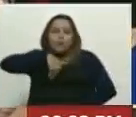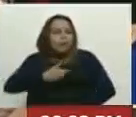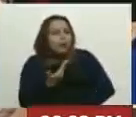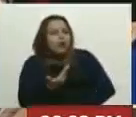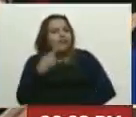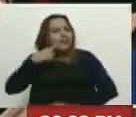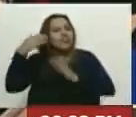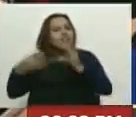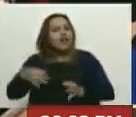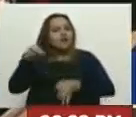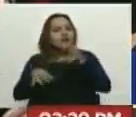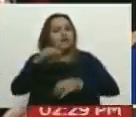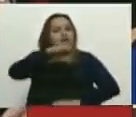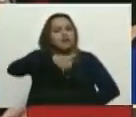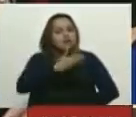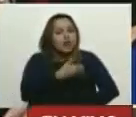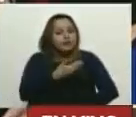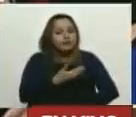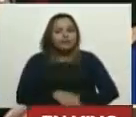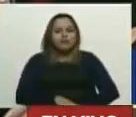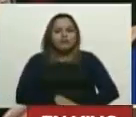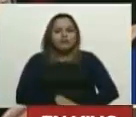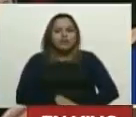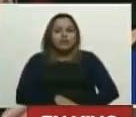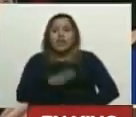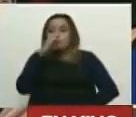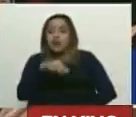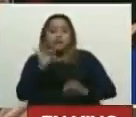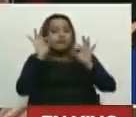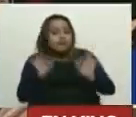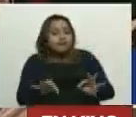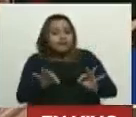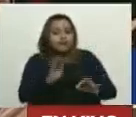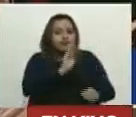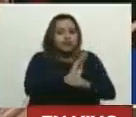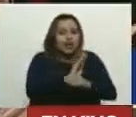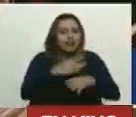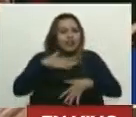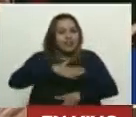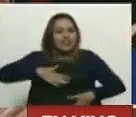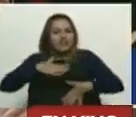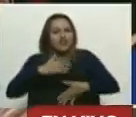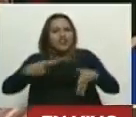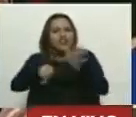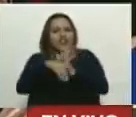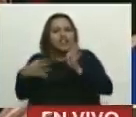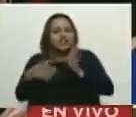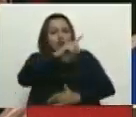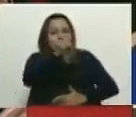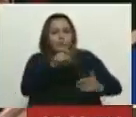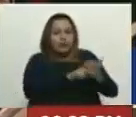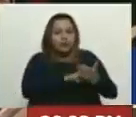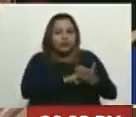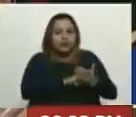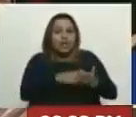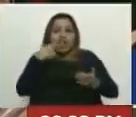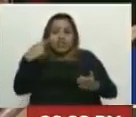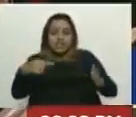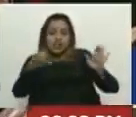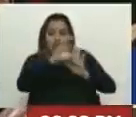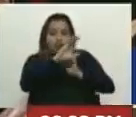una verdadera justicia social sin poder garantizar el disfrute de los derechos contemplados en nuestra